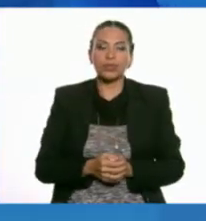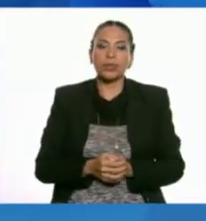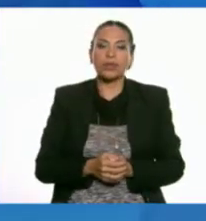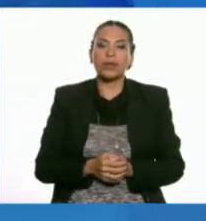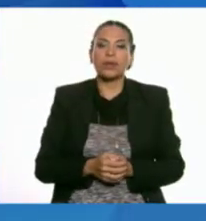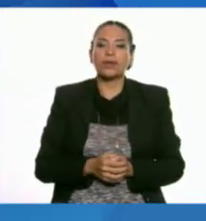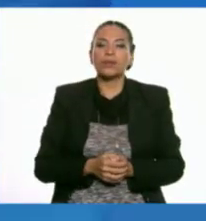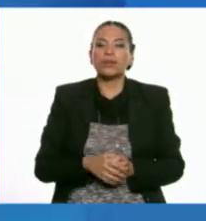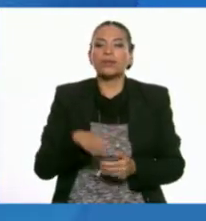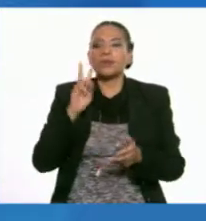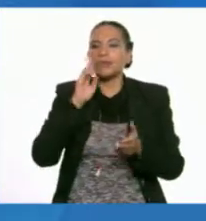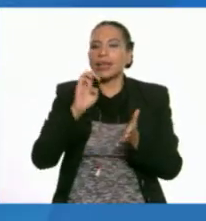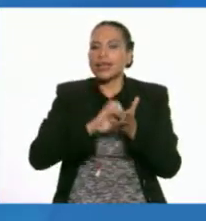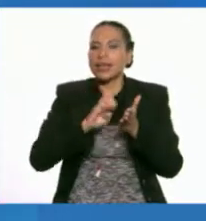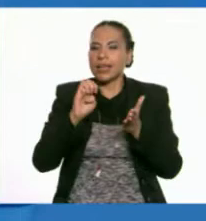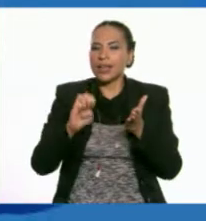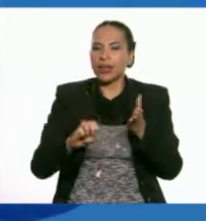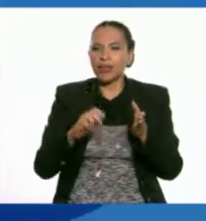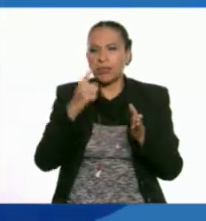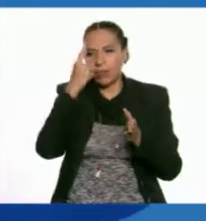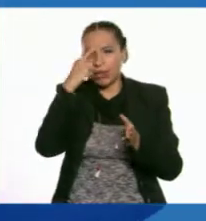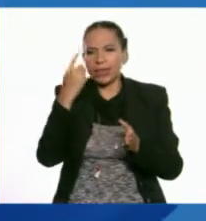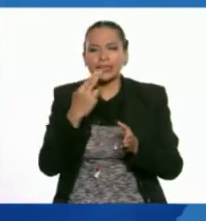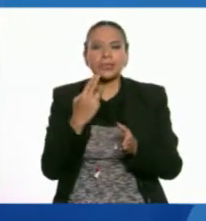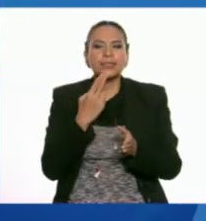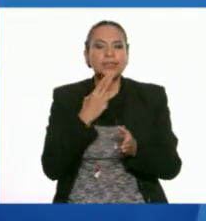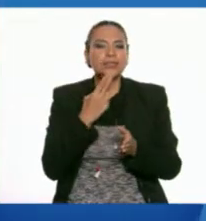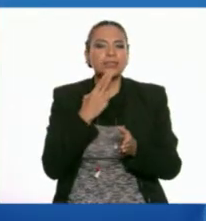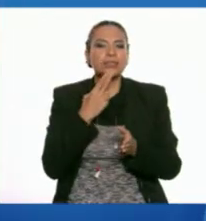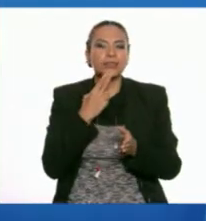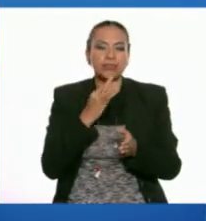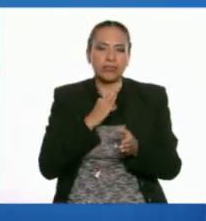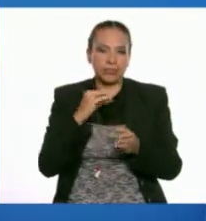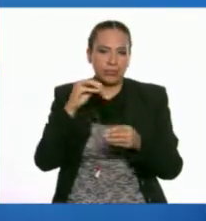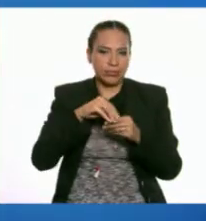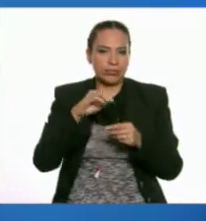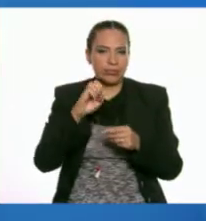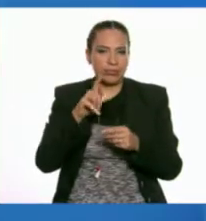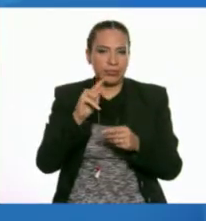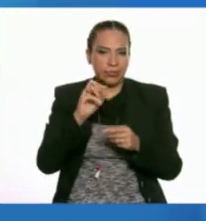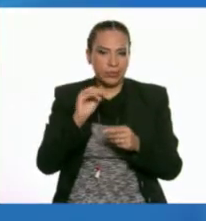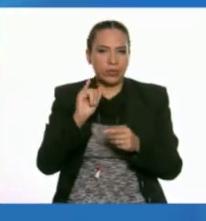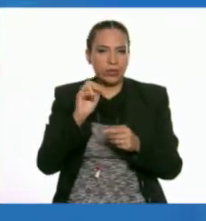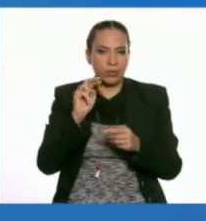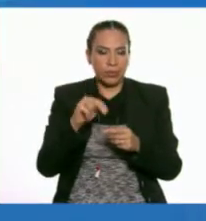Les voy a dar unos ejemplos de para qué sirve un electroimán. Este es un